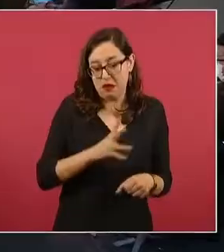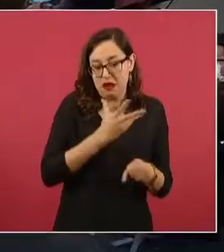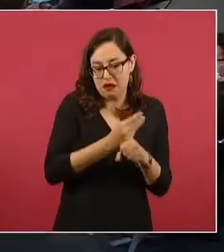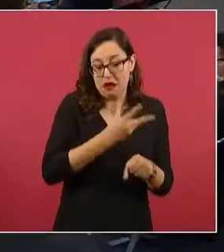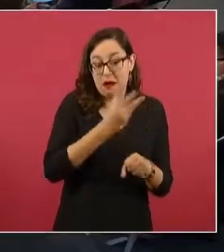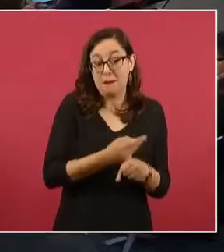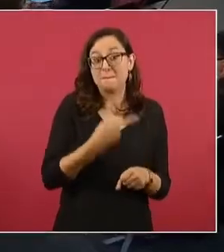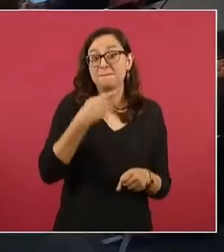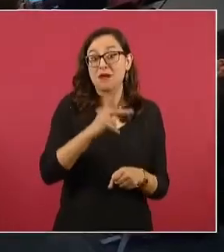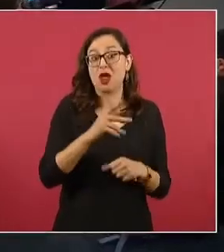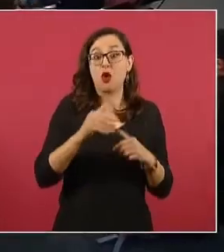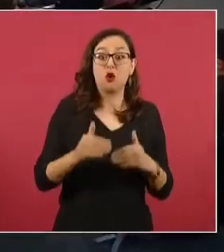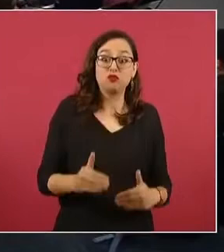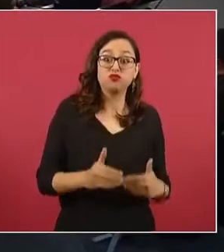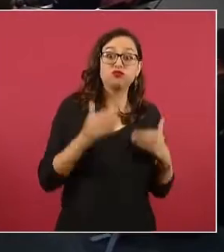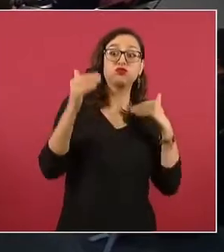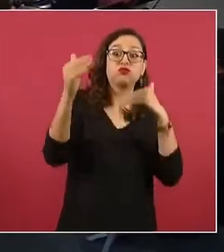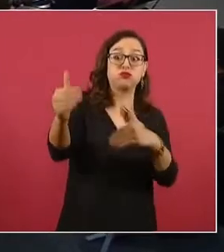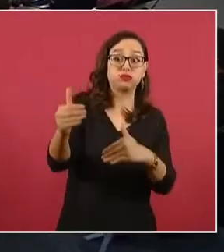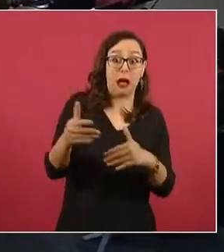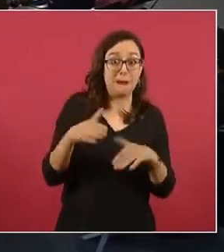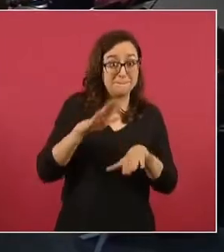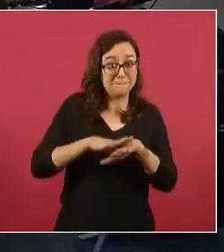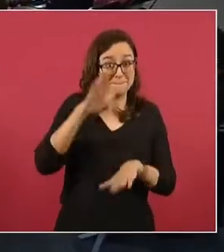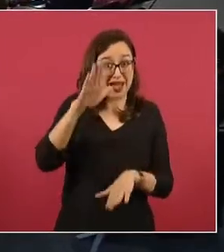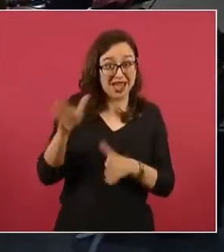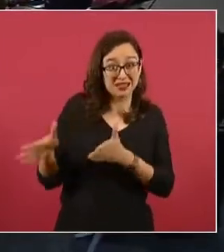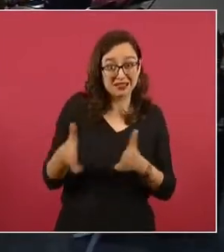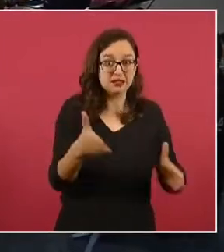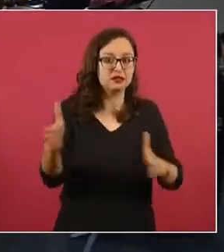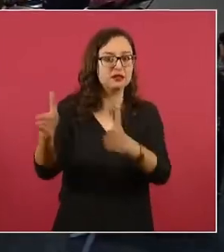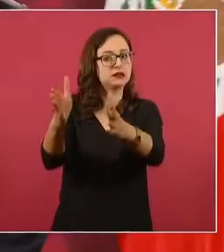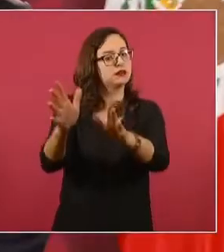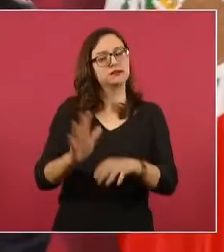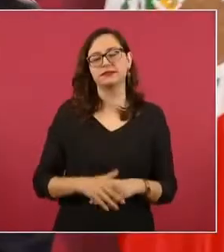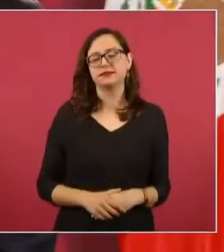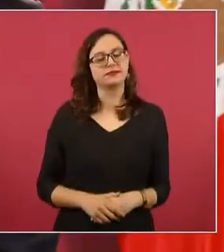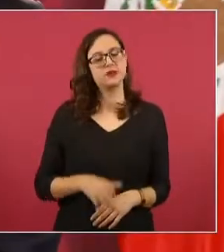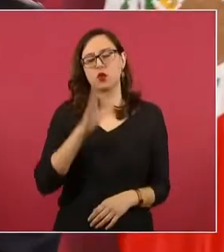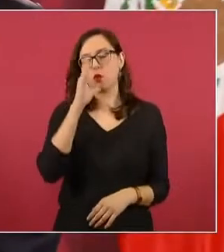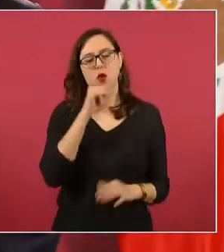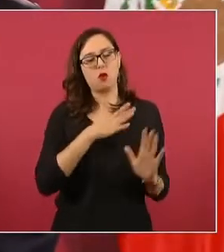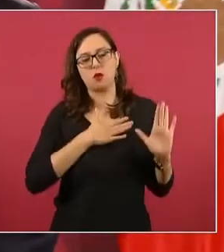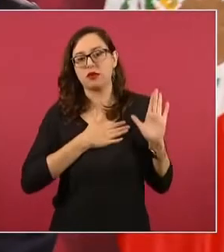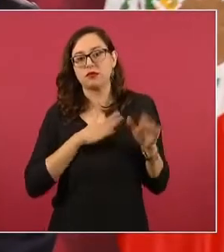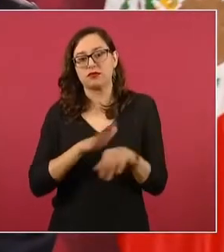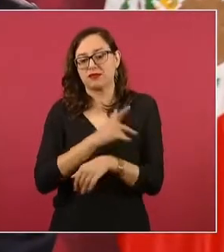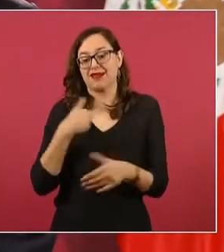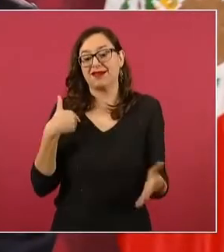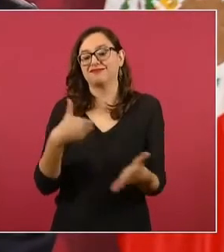quedar también pendiente la de Oaxaca-Tuxtepec,